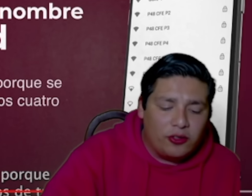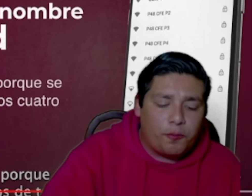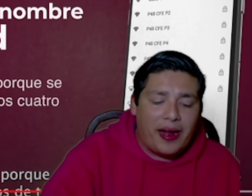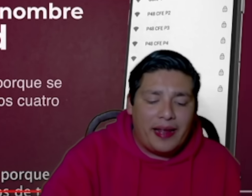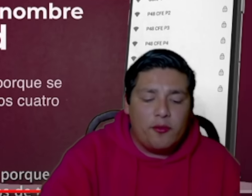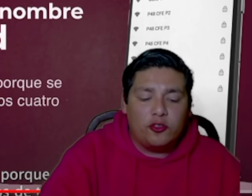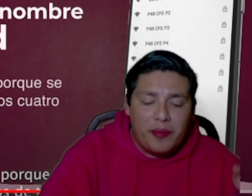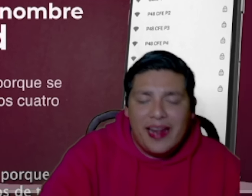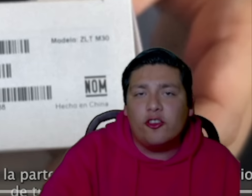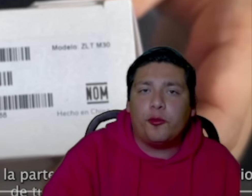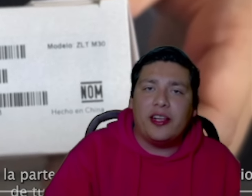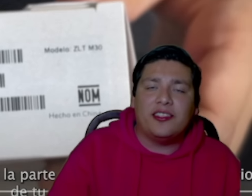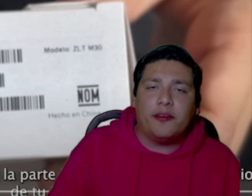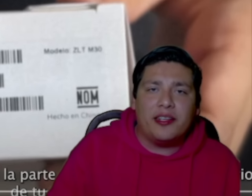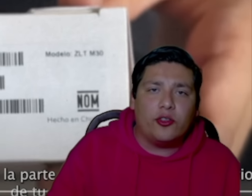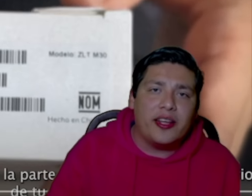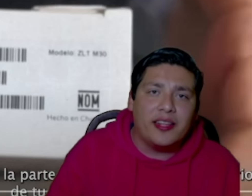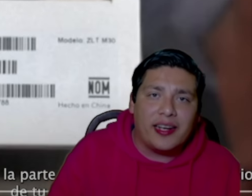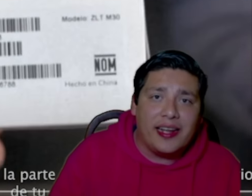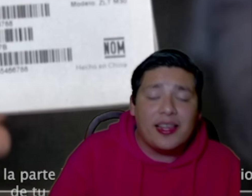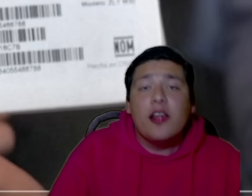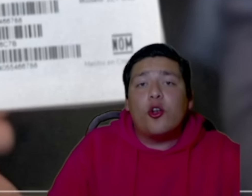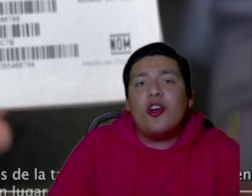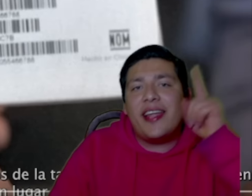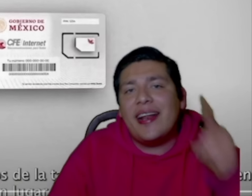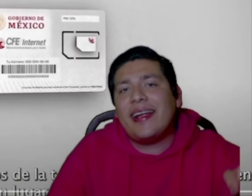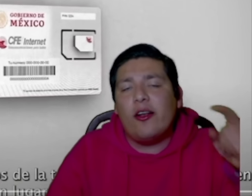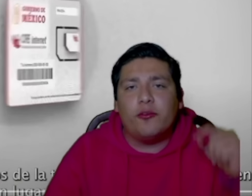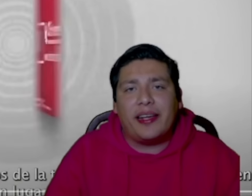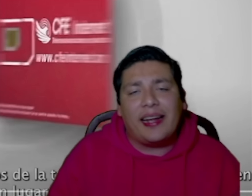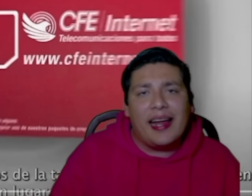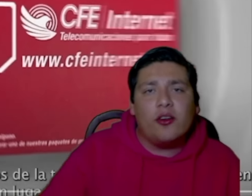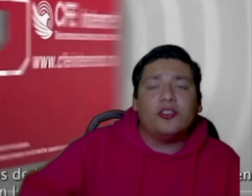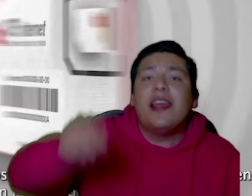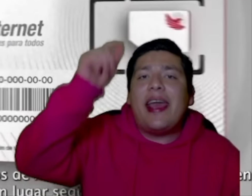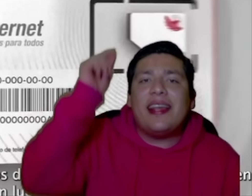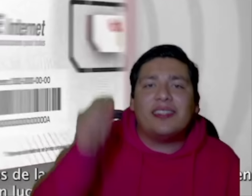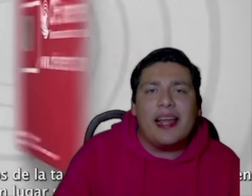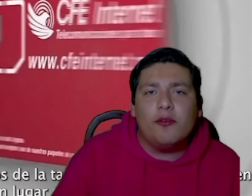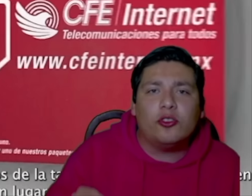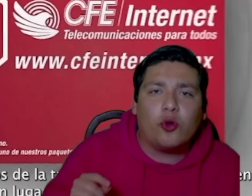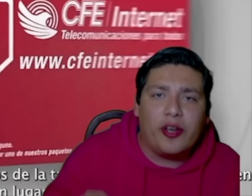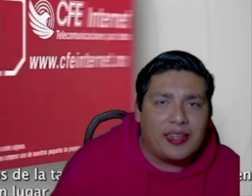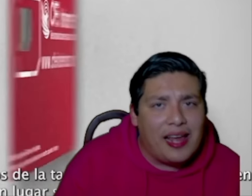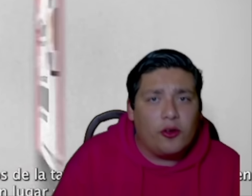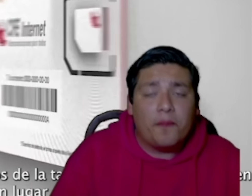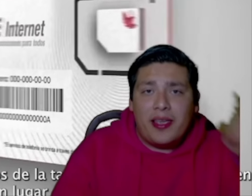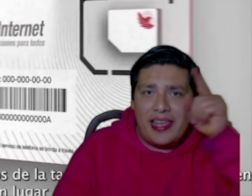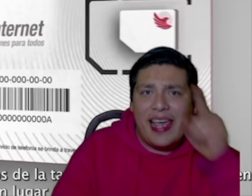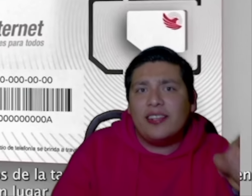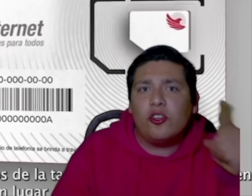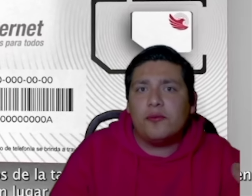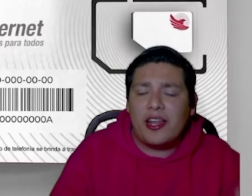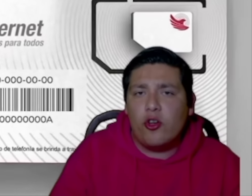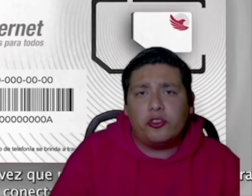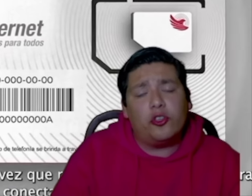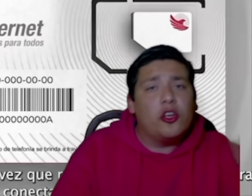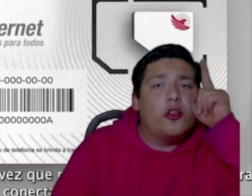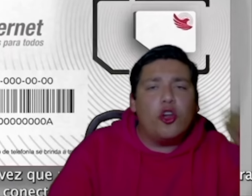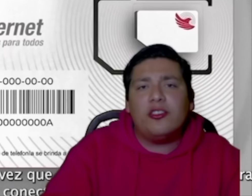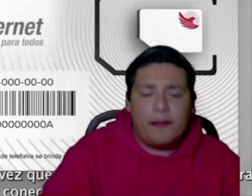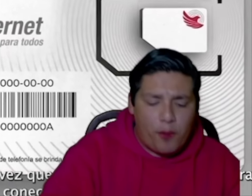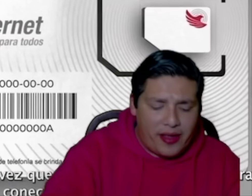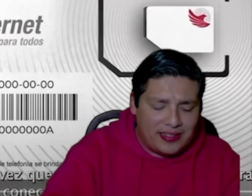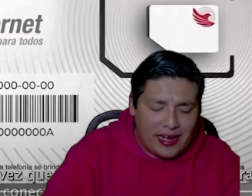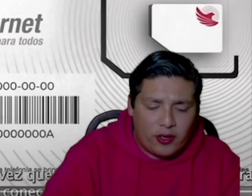los mexicanos paguemos menos por el servicio de internet. No quieren que los mexicanos estemos conectados. Y estos